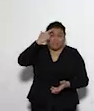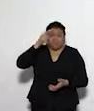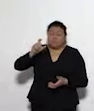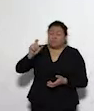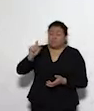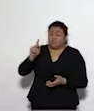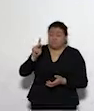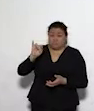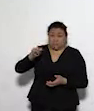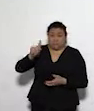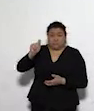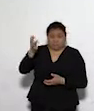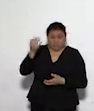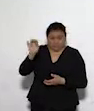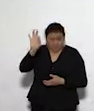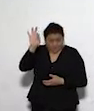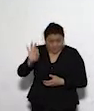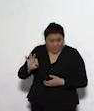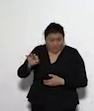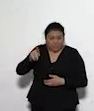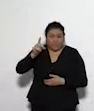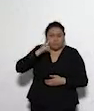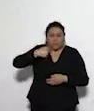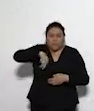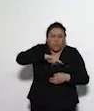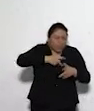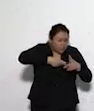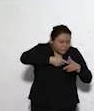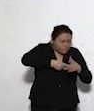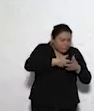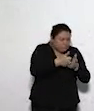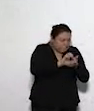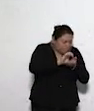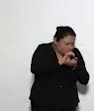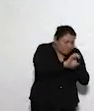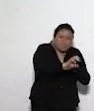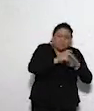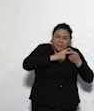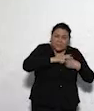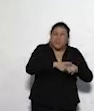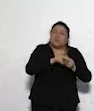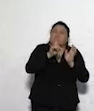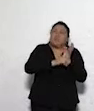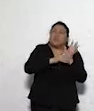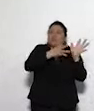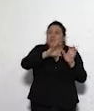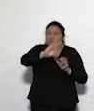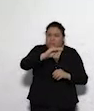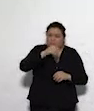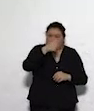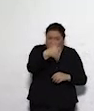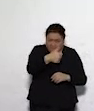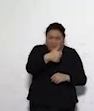23% durante este periodo. Si sumamos los recursos que desde 1996